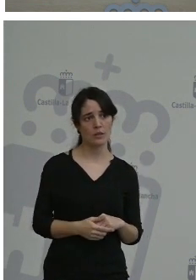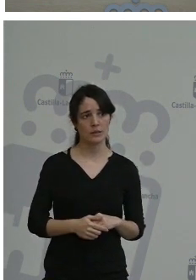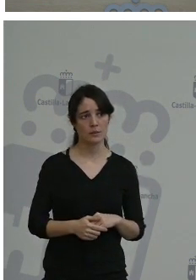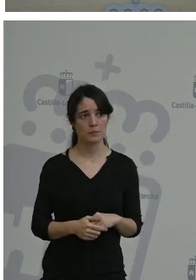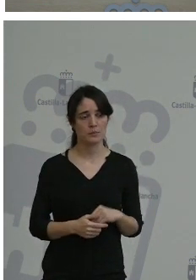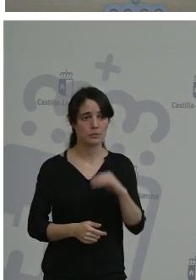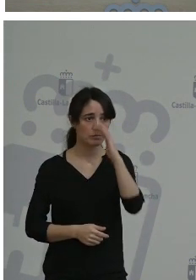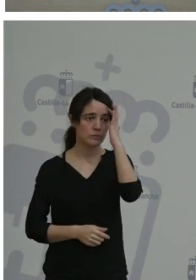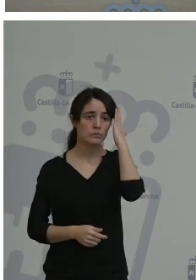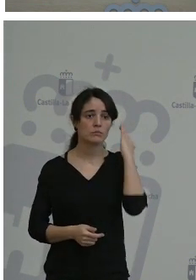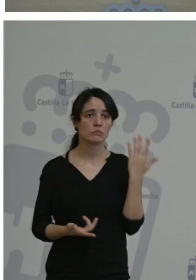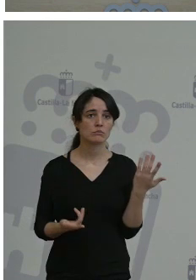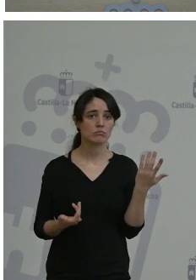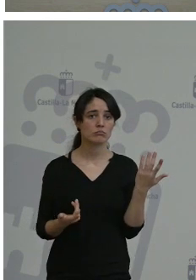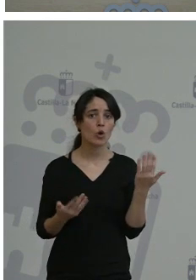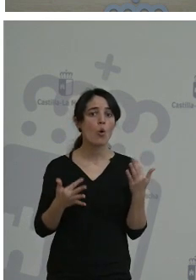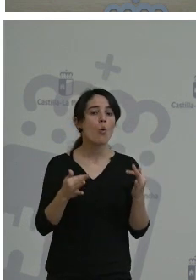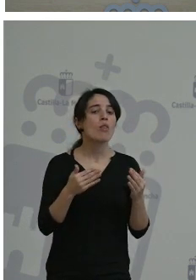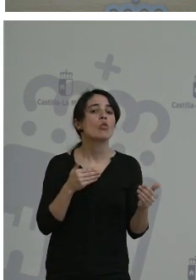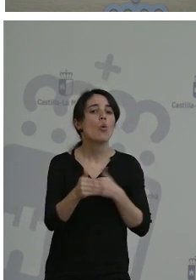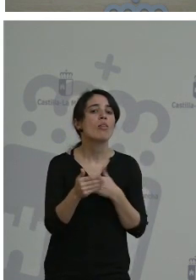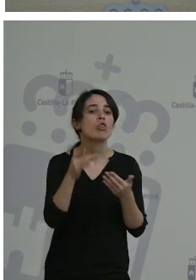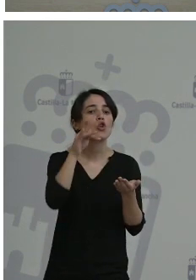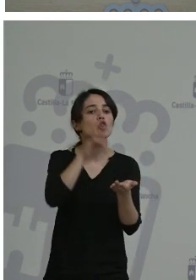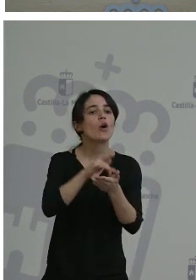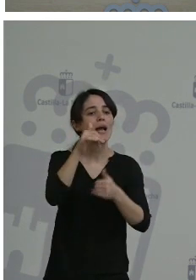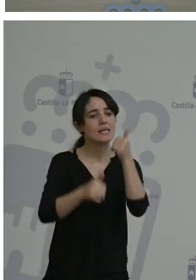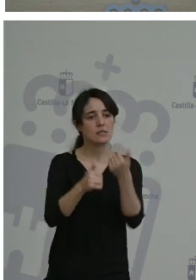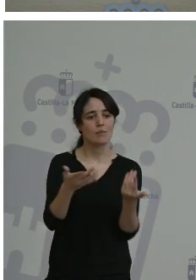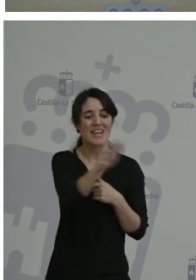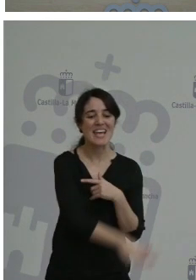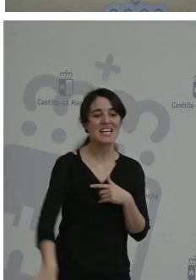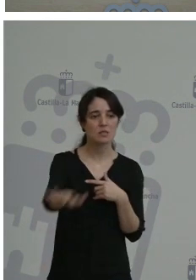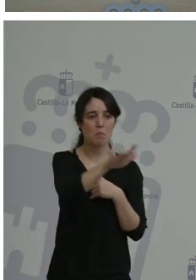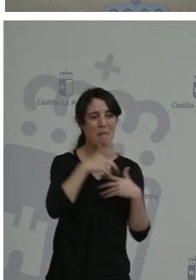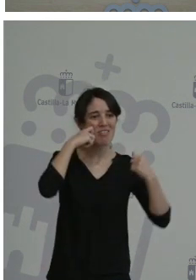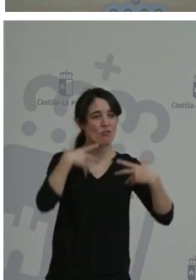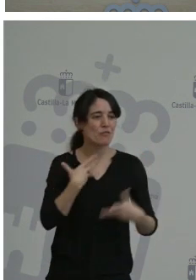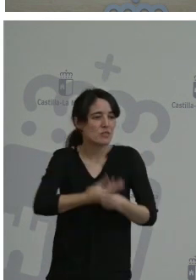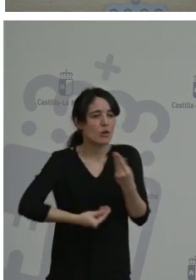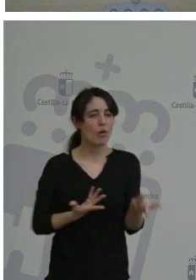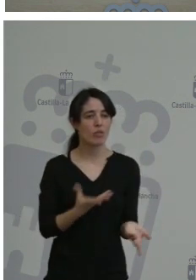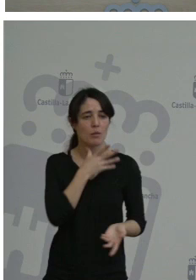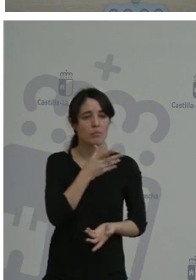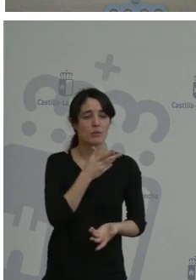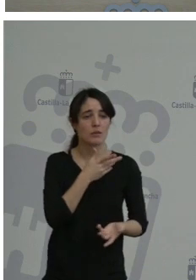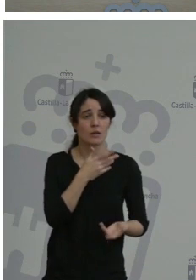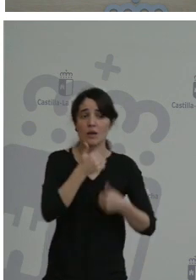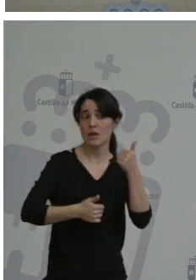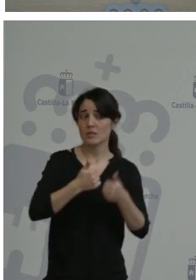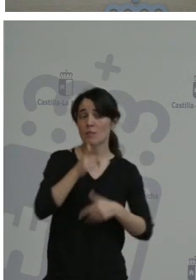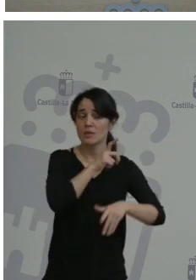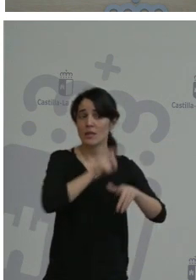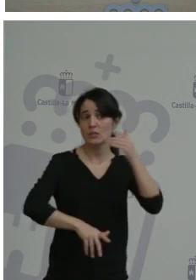sobre todo, el examen, el espacio físico en el que lo vamos a desarrollar. Sobre todo porque la realización de los exámenes de las personas con